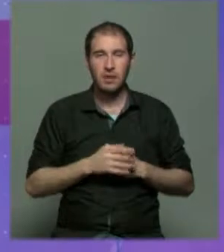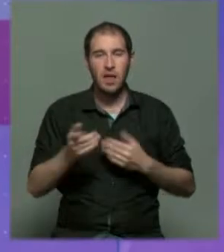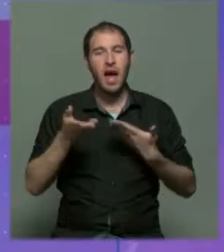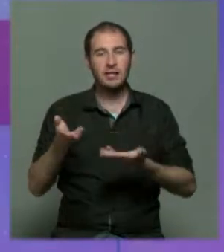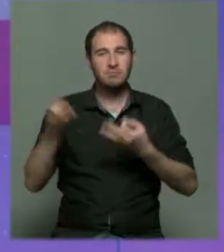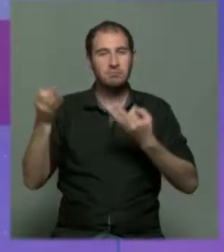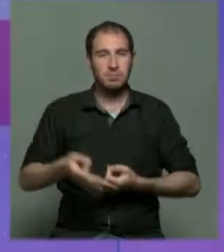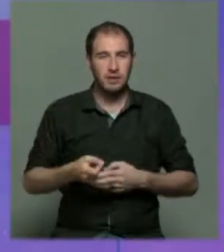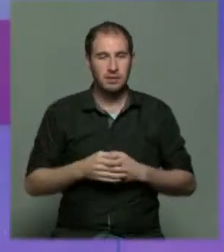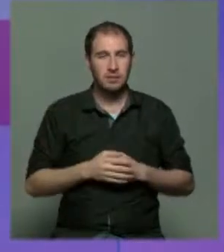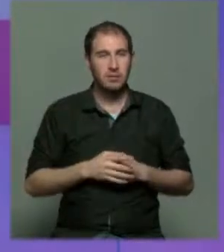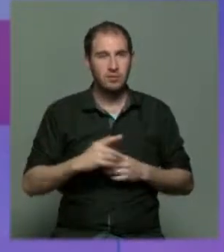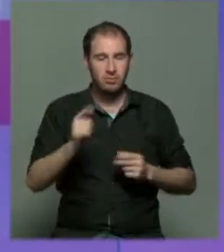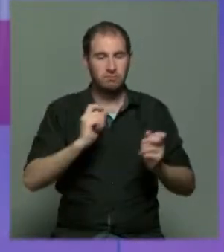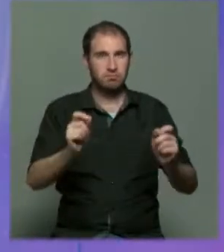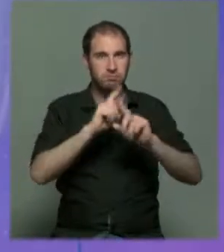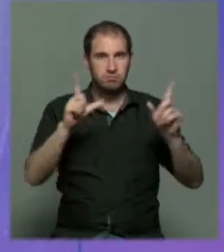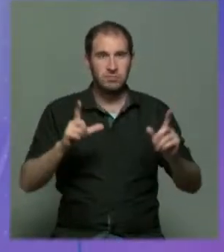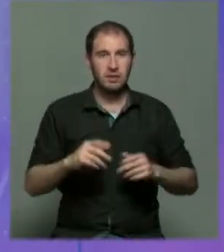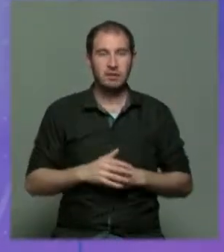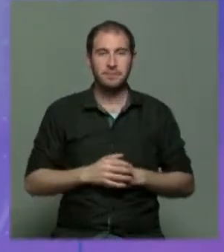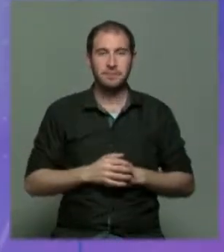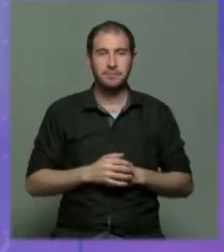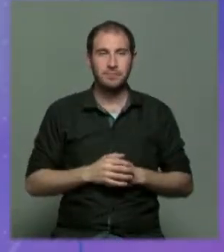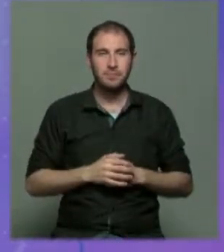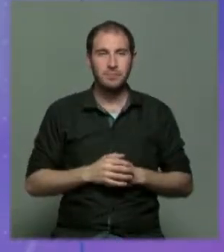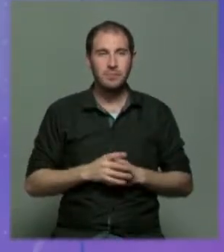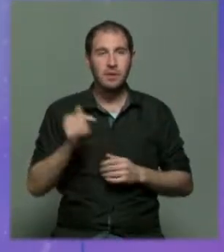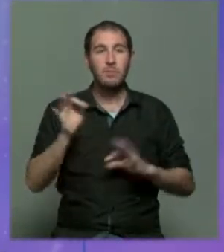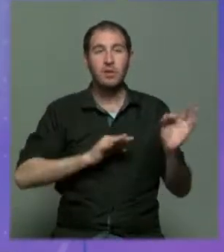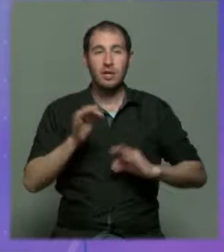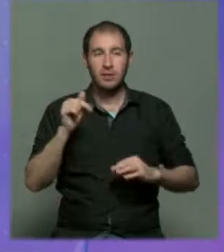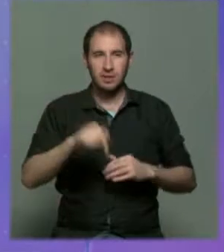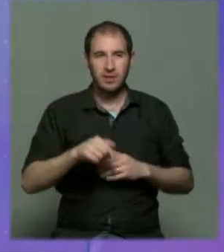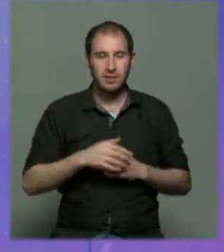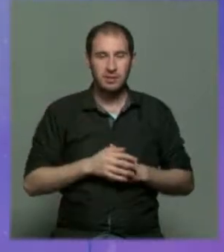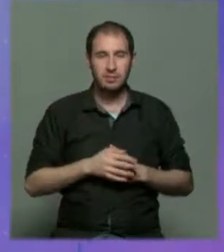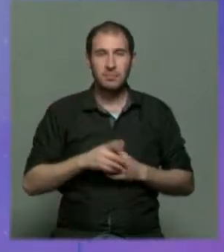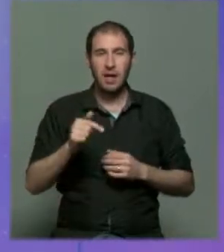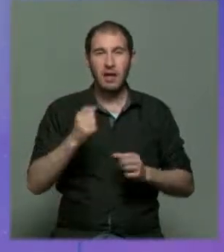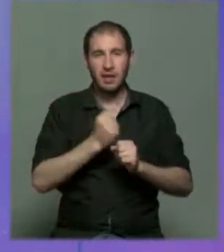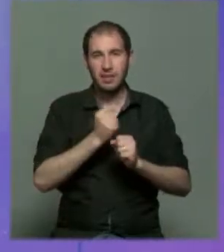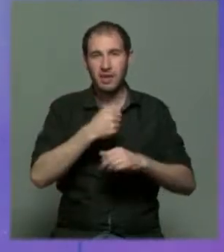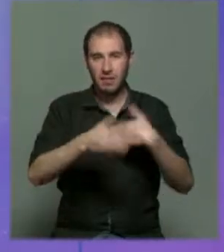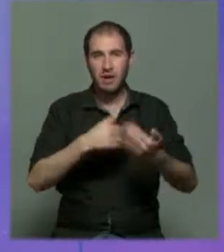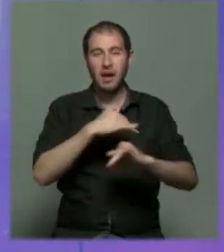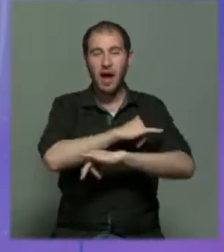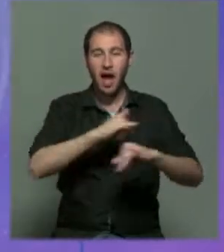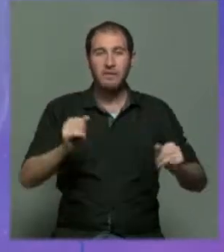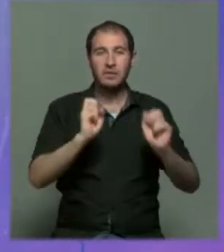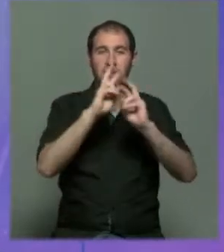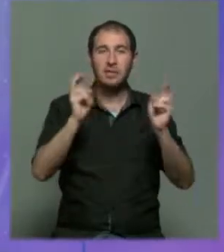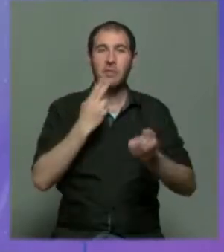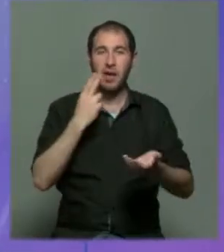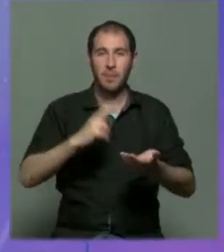asesorado correctamente. Estamos muy sorprendidos por este proyecto que se está trabajando y los anuncios que han hecho con respecto